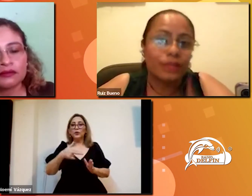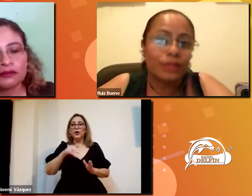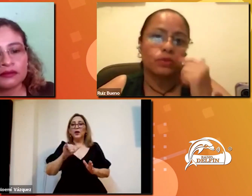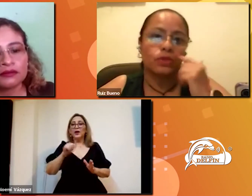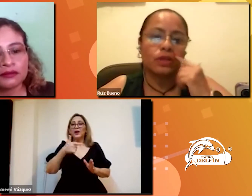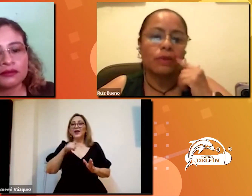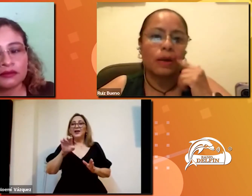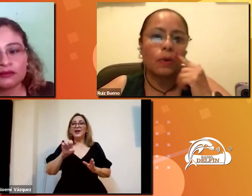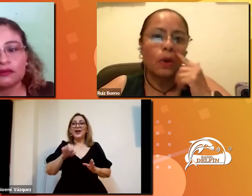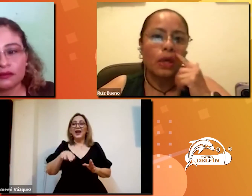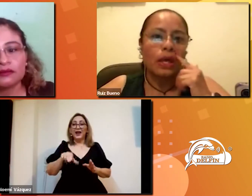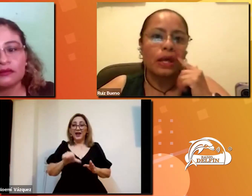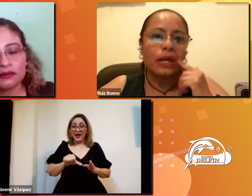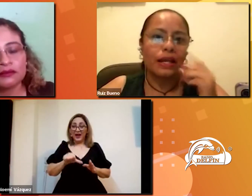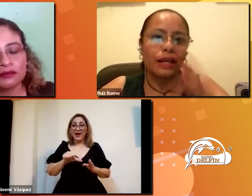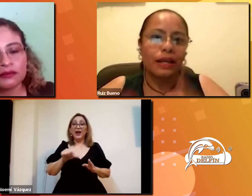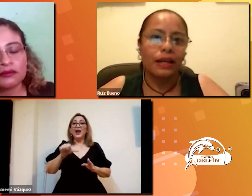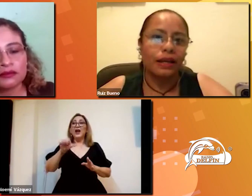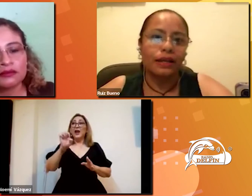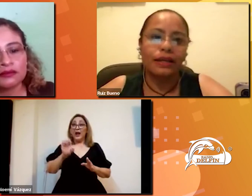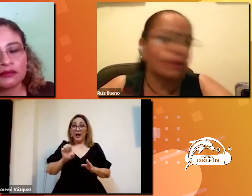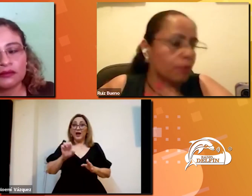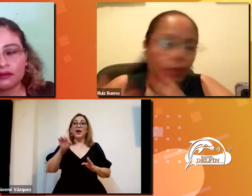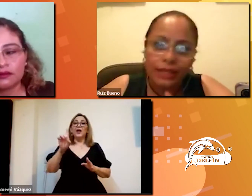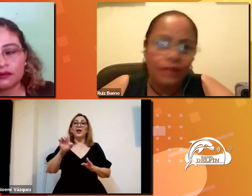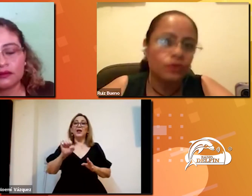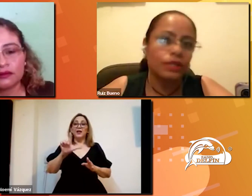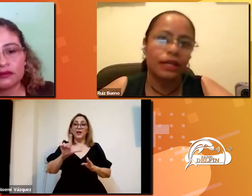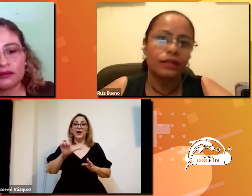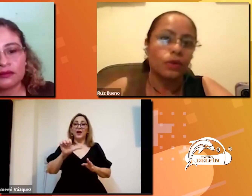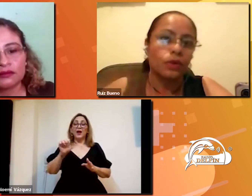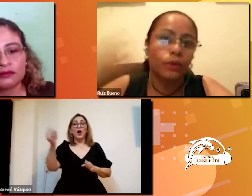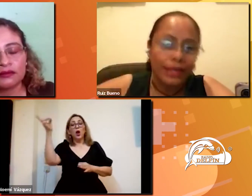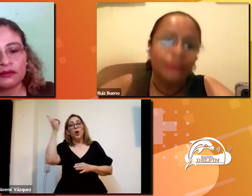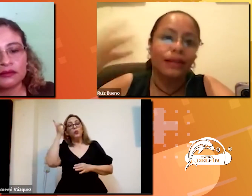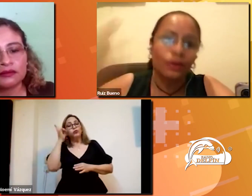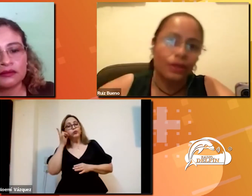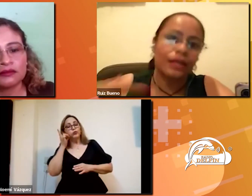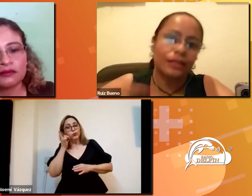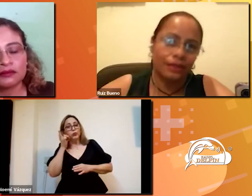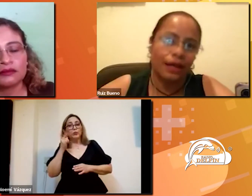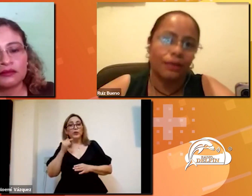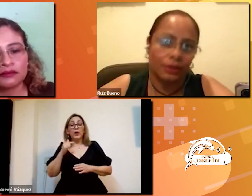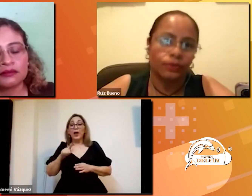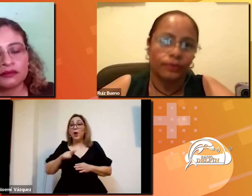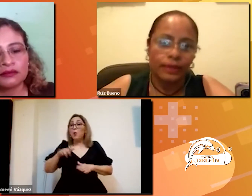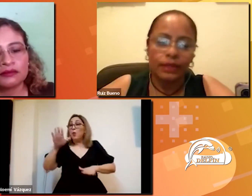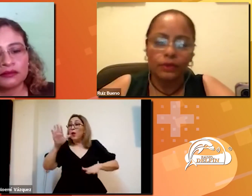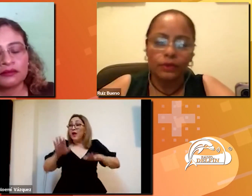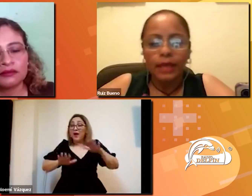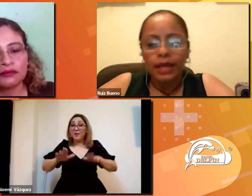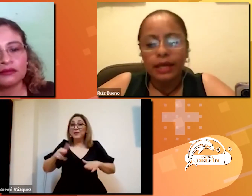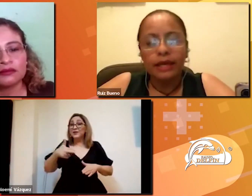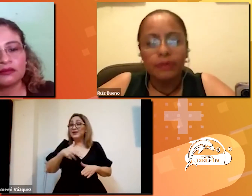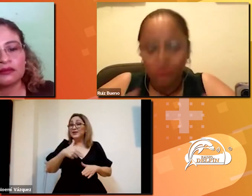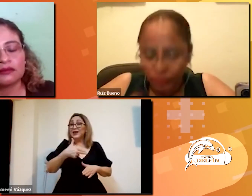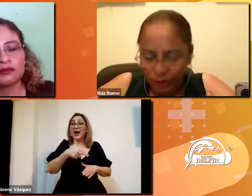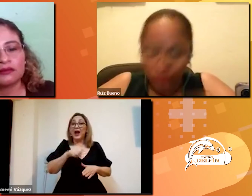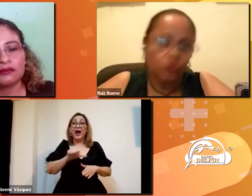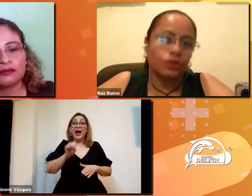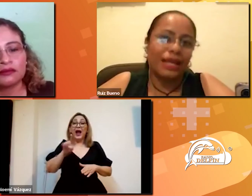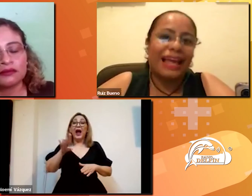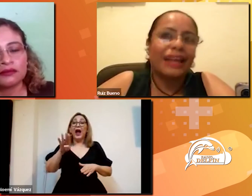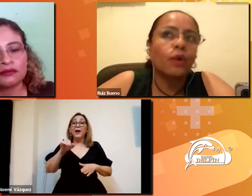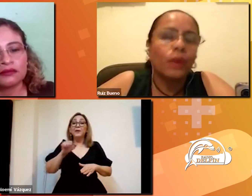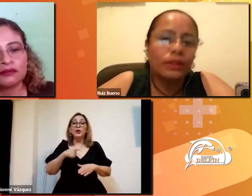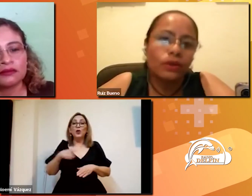les cuesta mucho trabajo el poder ya conciliar el sueño porque ya entraron en este hábito, ¿no? Número